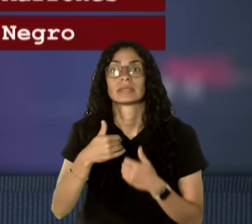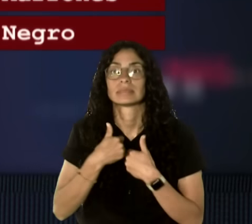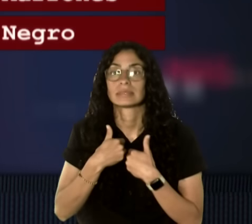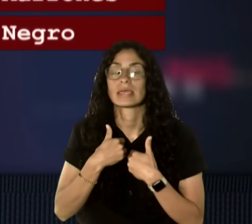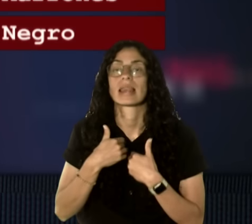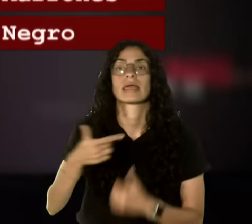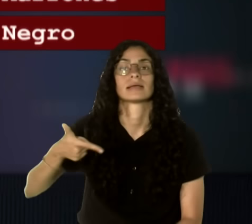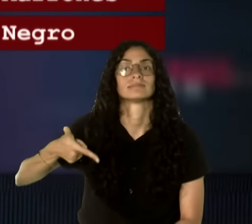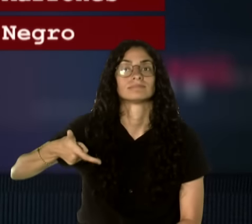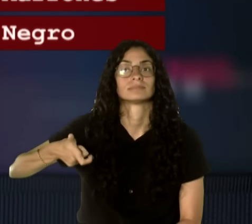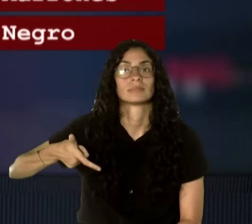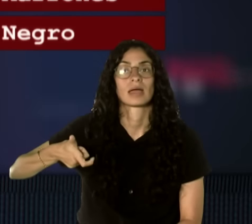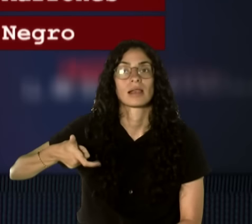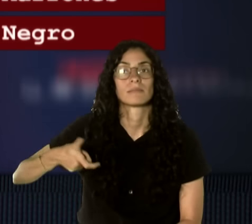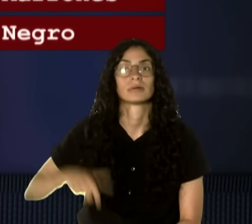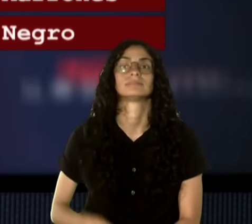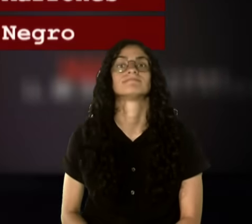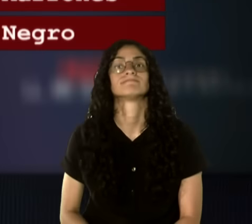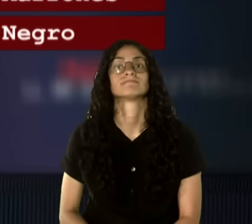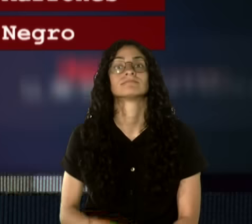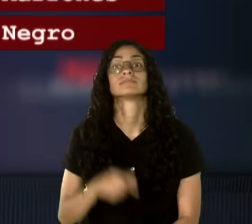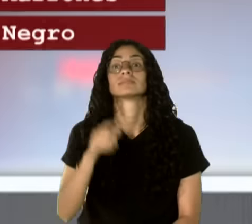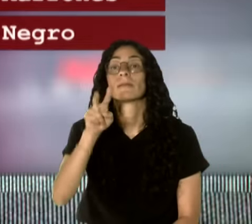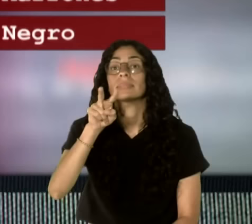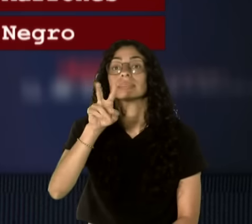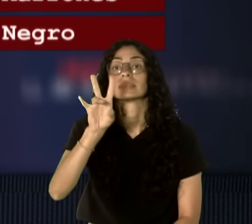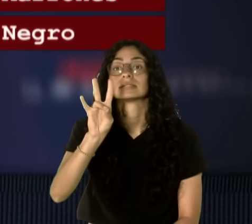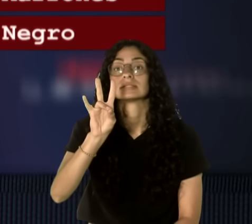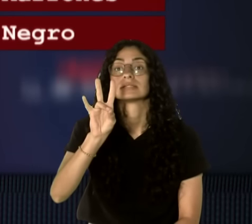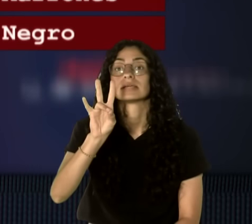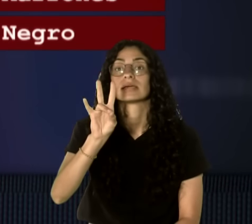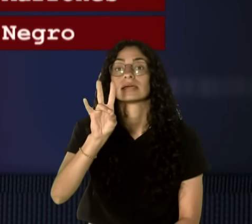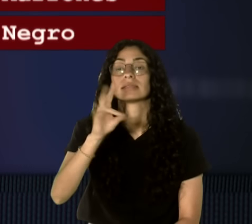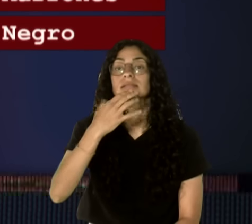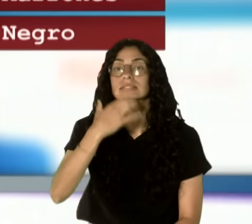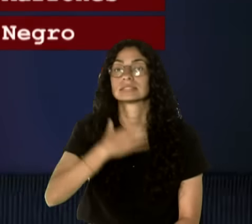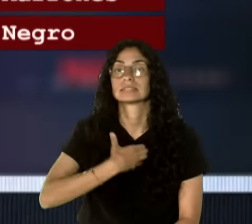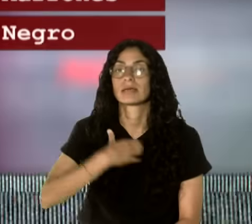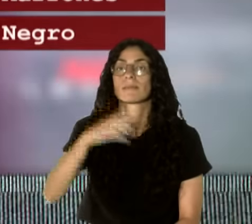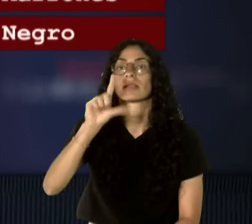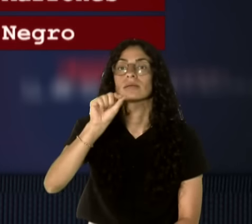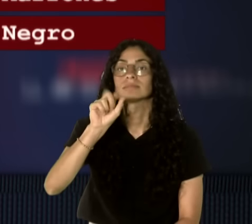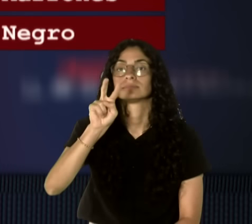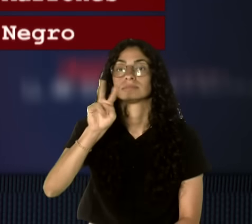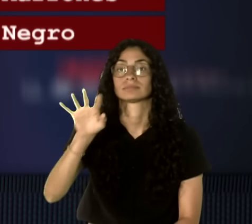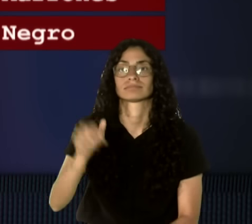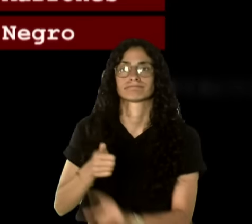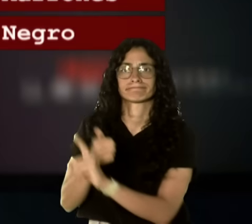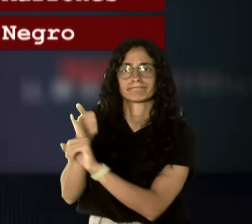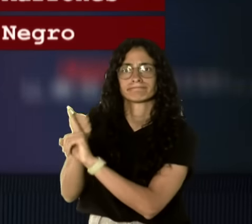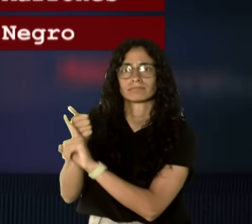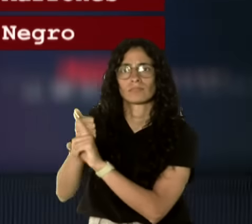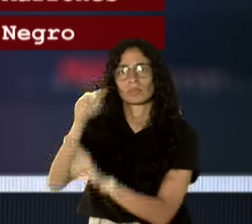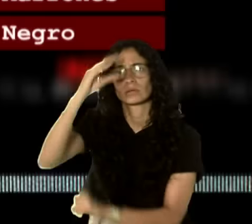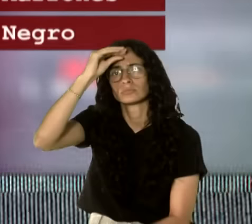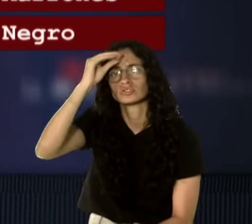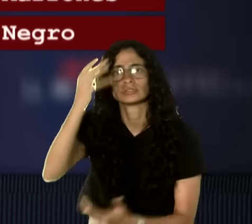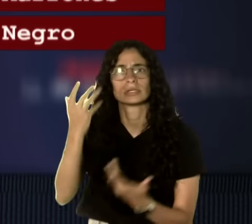armas Qué pasó Oiga esto el 27 de diciembre del año pasado 2023 Jorge yamil González